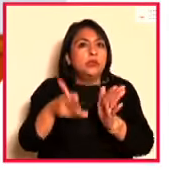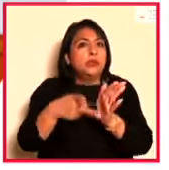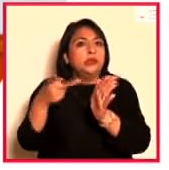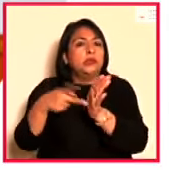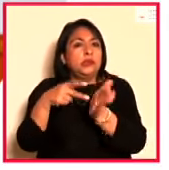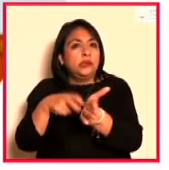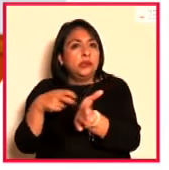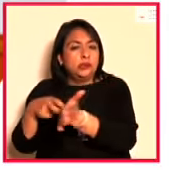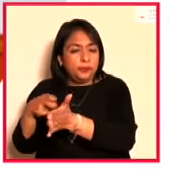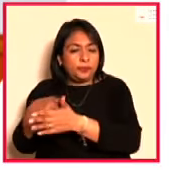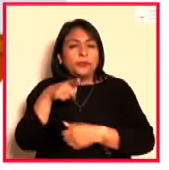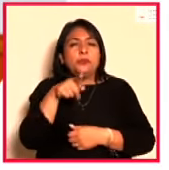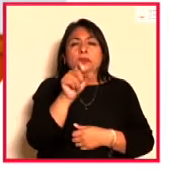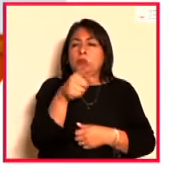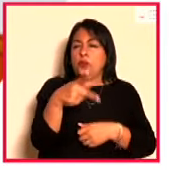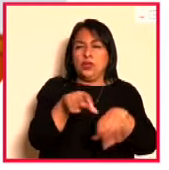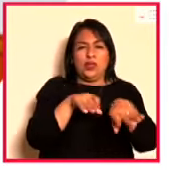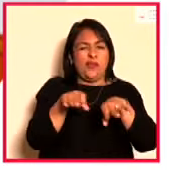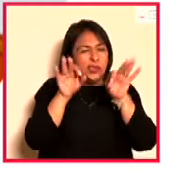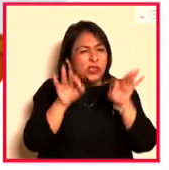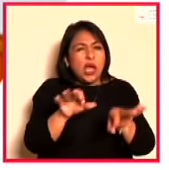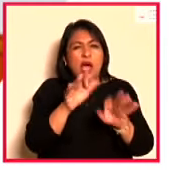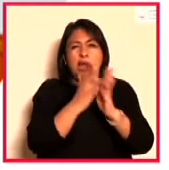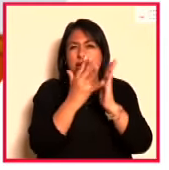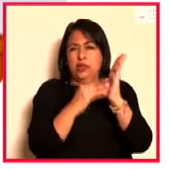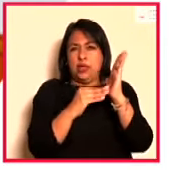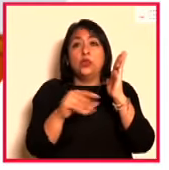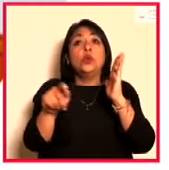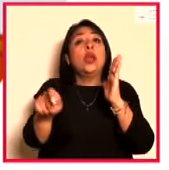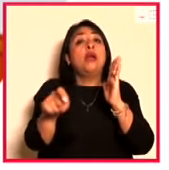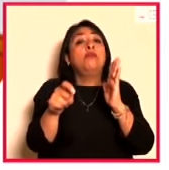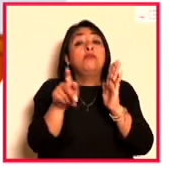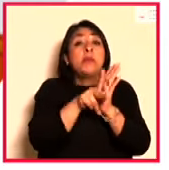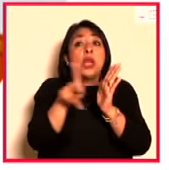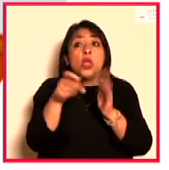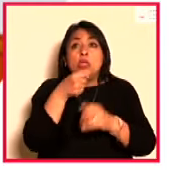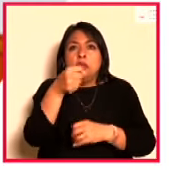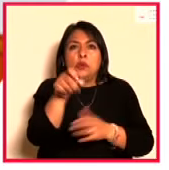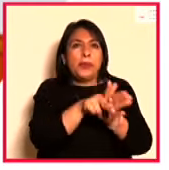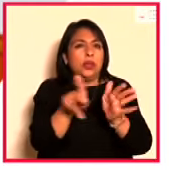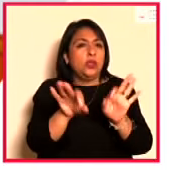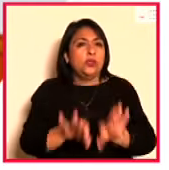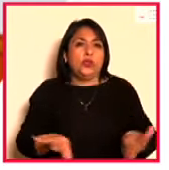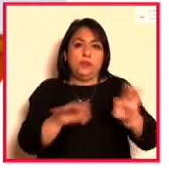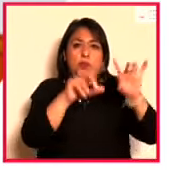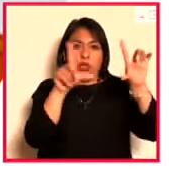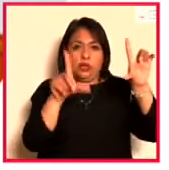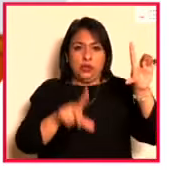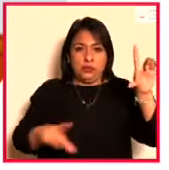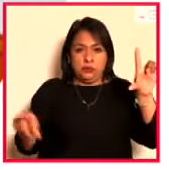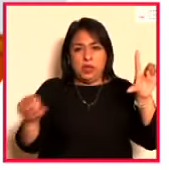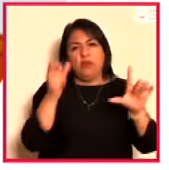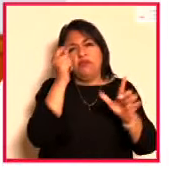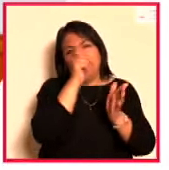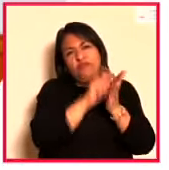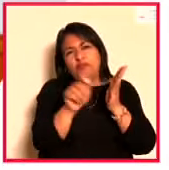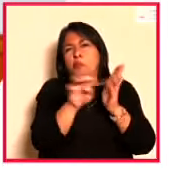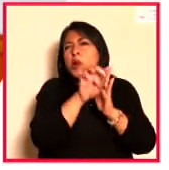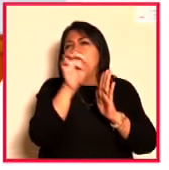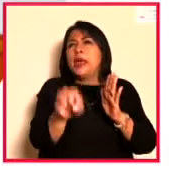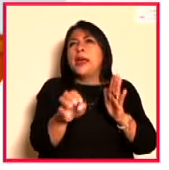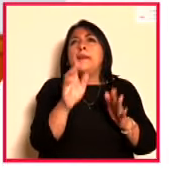A la par de su trabajo estrictamente literario, ejerció el periodismo en los diarios más importantes del país, en columnas y secciones como A la Cena